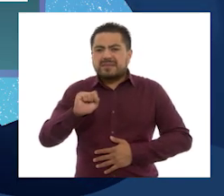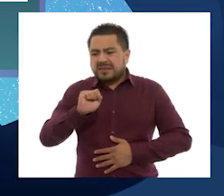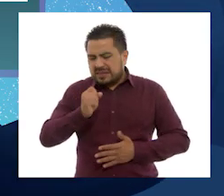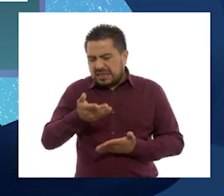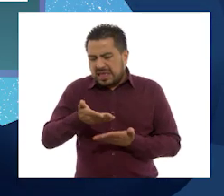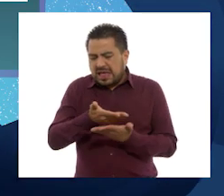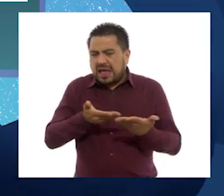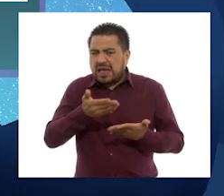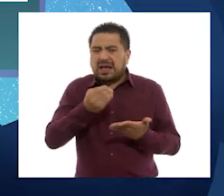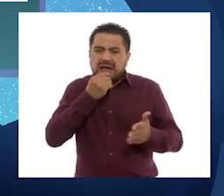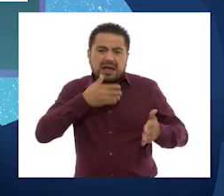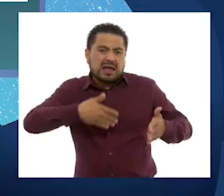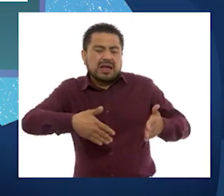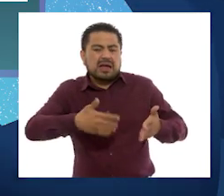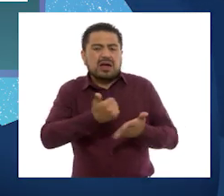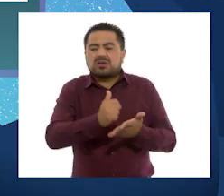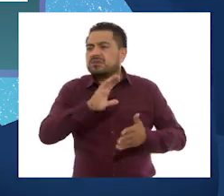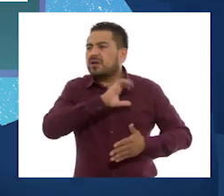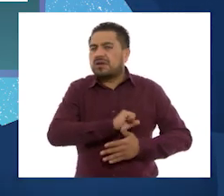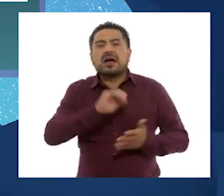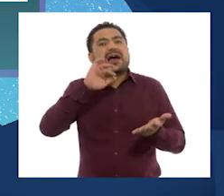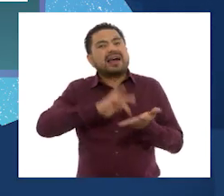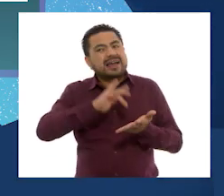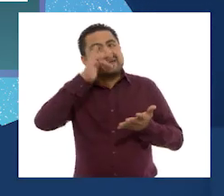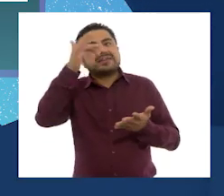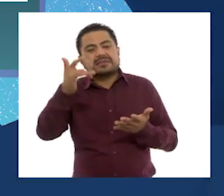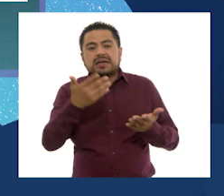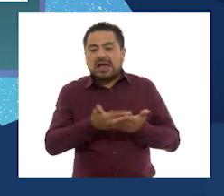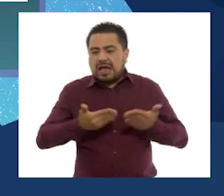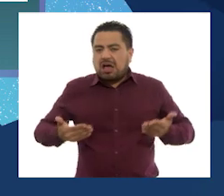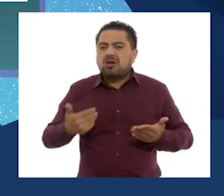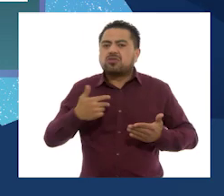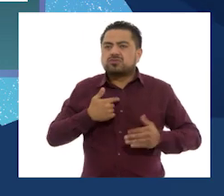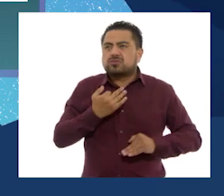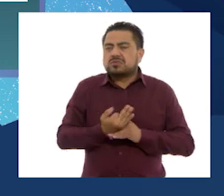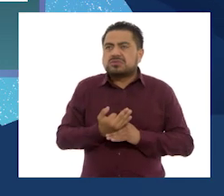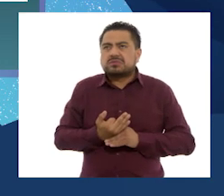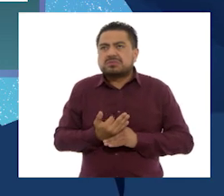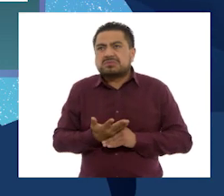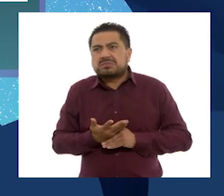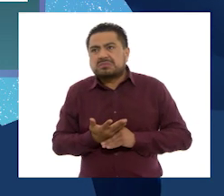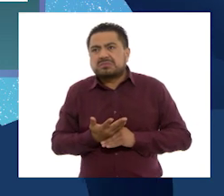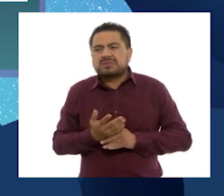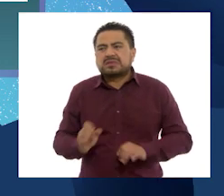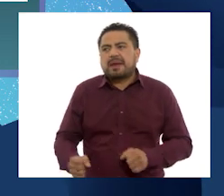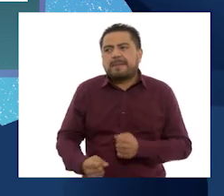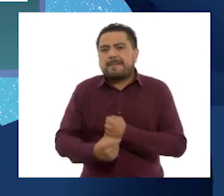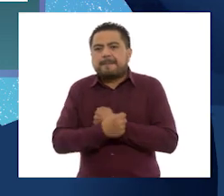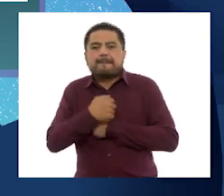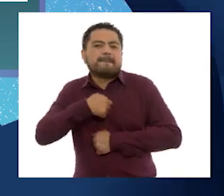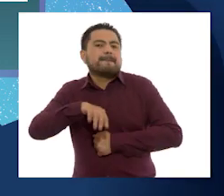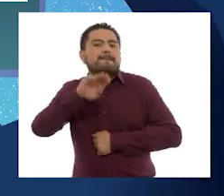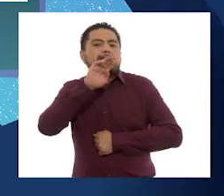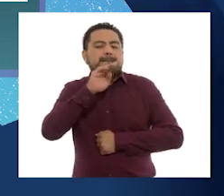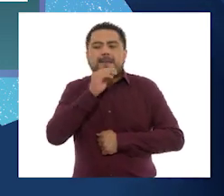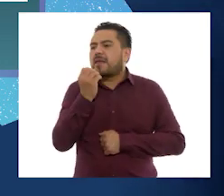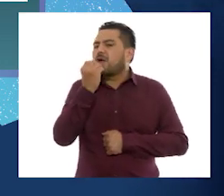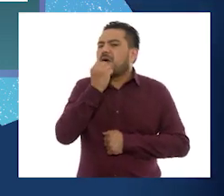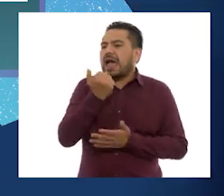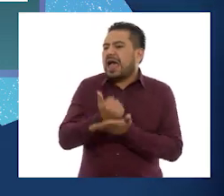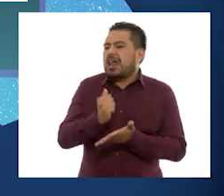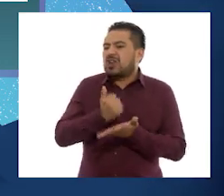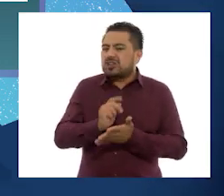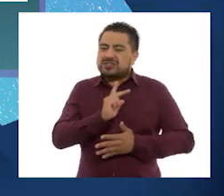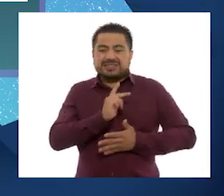arroz favorito. Gracias, Agustín. Ahora mismo voy a abrazar a mi mamá y a comerme mi